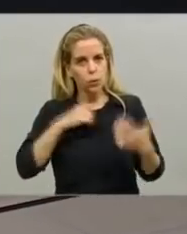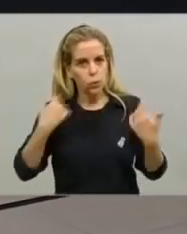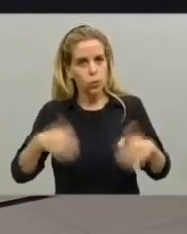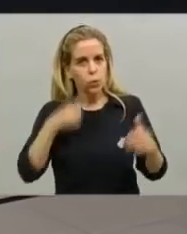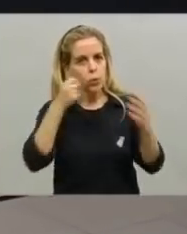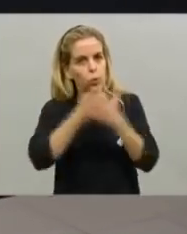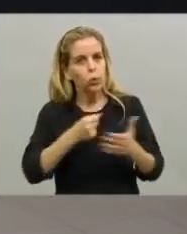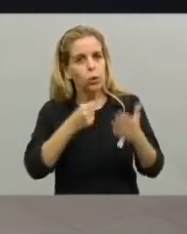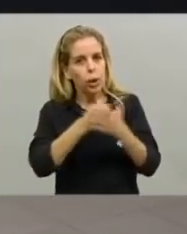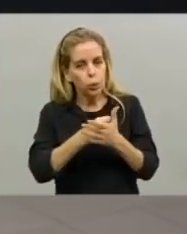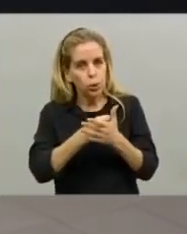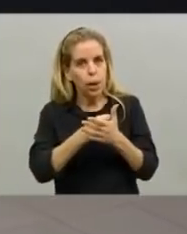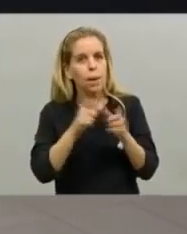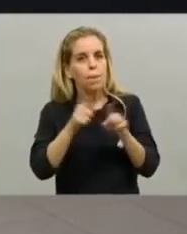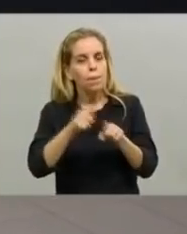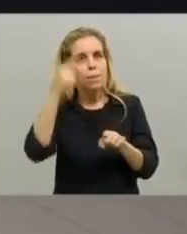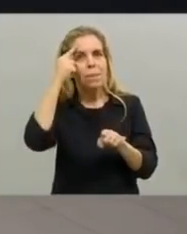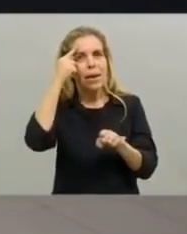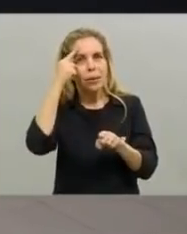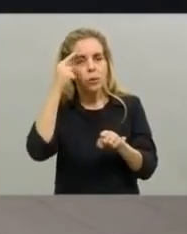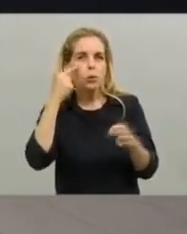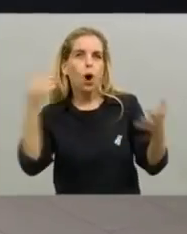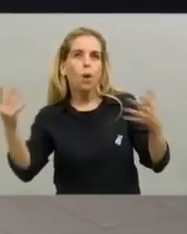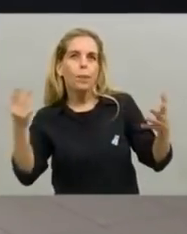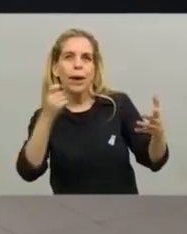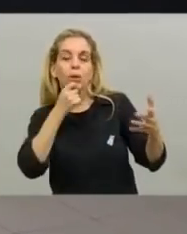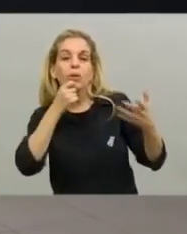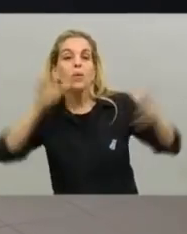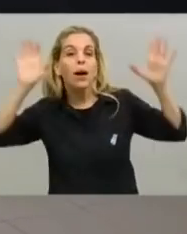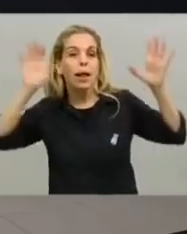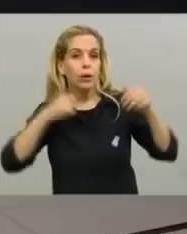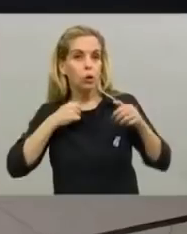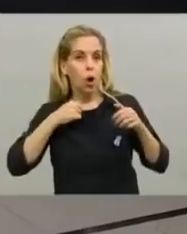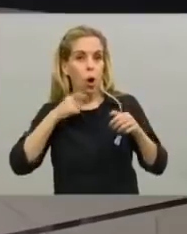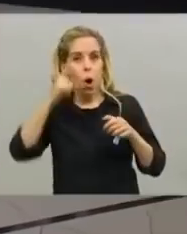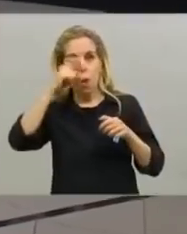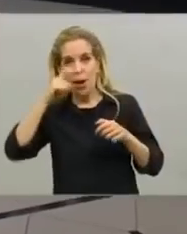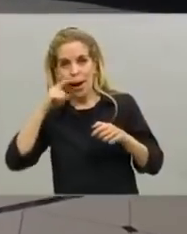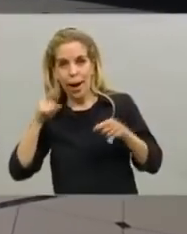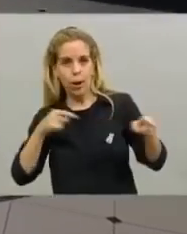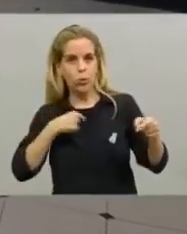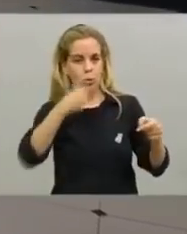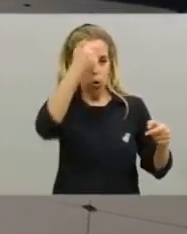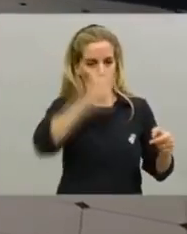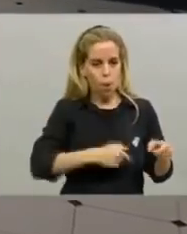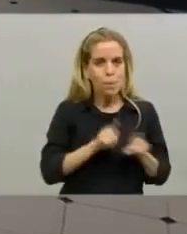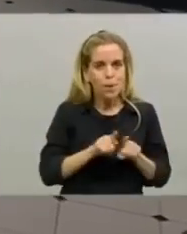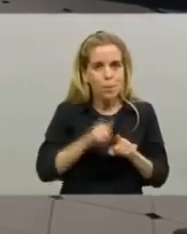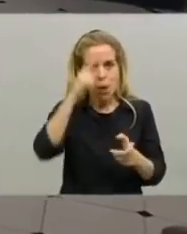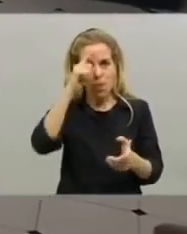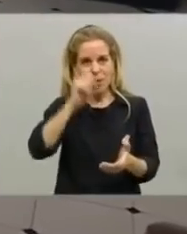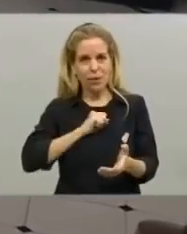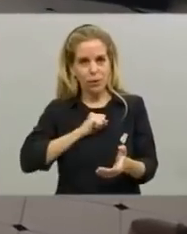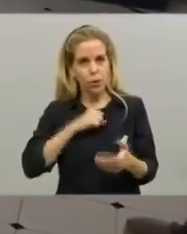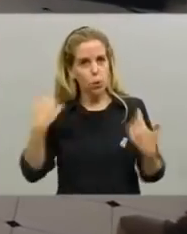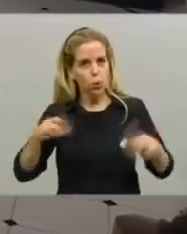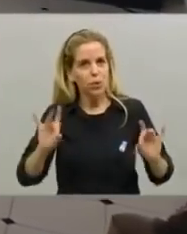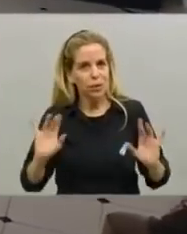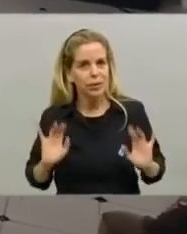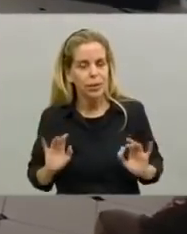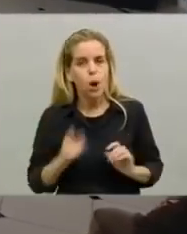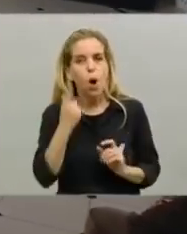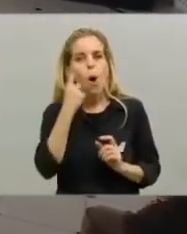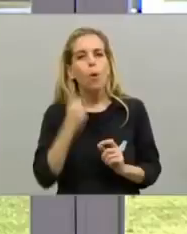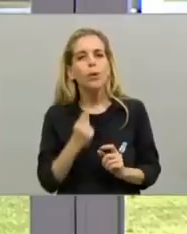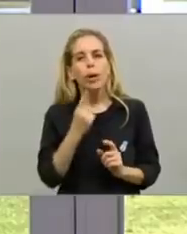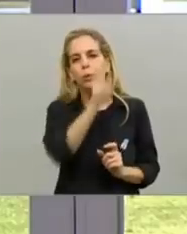veces me pregunto si yo me animaría a tomar. Un día le dijeron: Belgrano, usted que es abogado y sabe